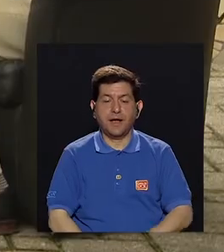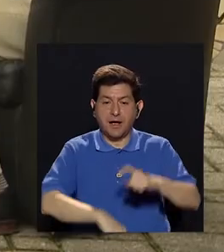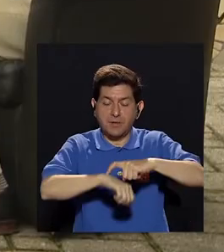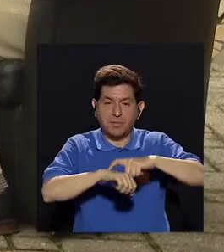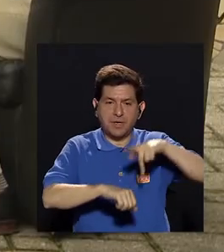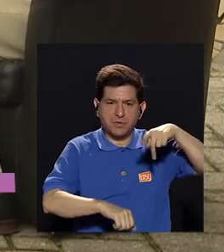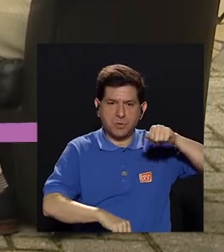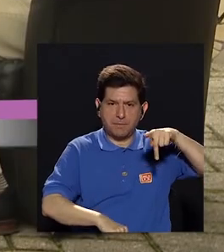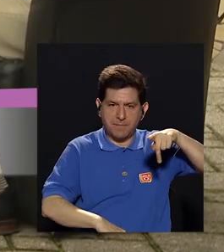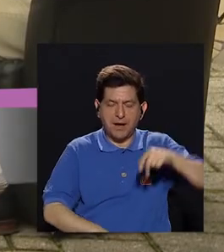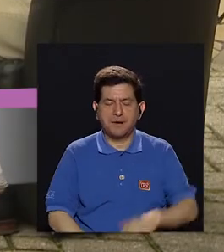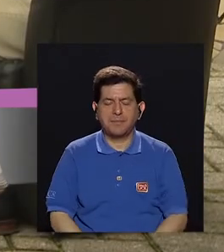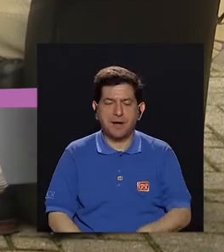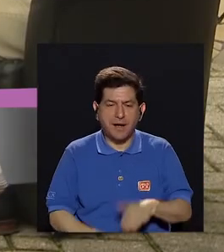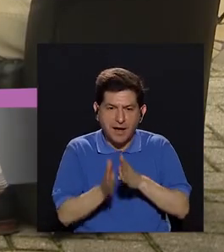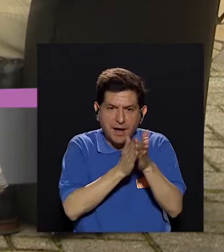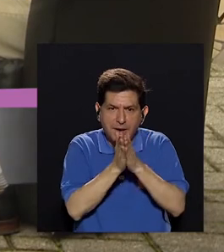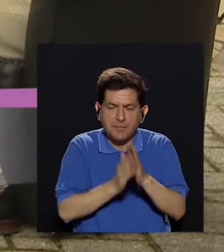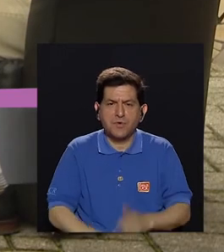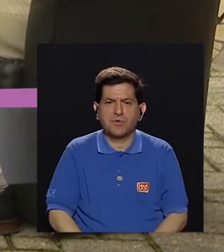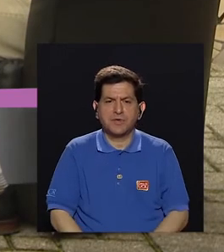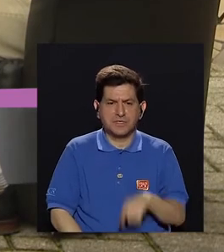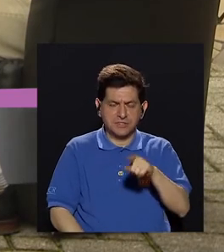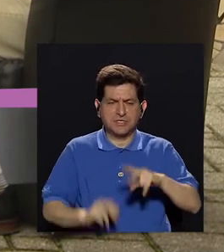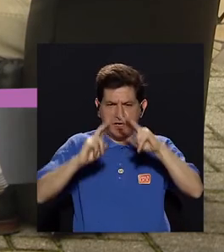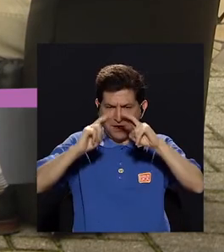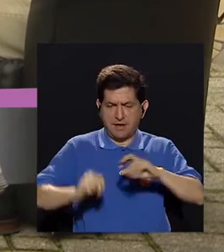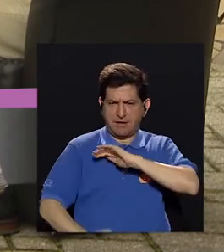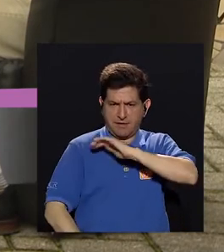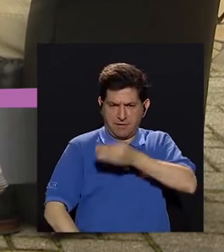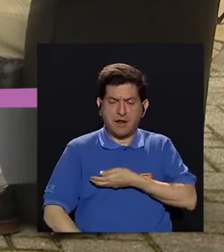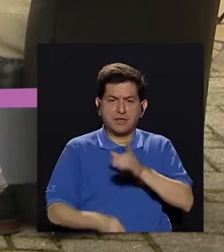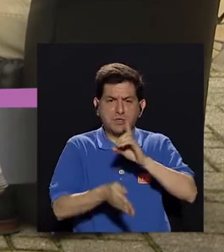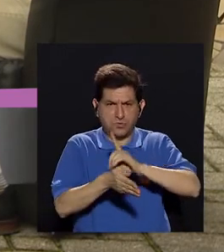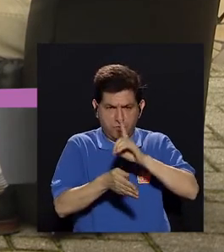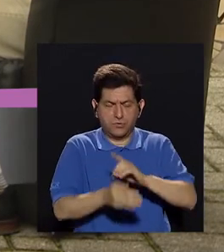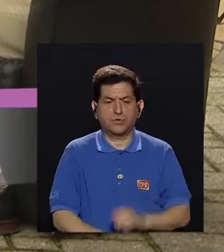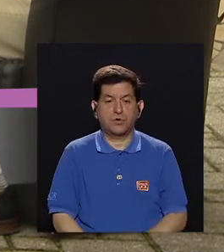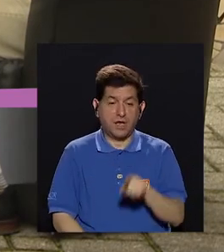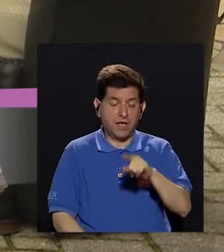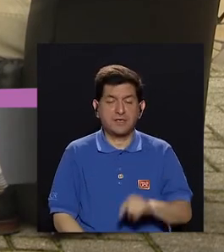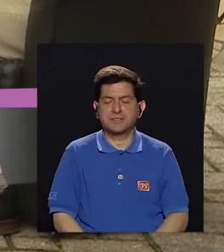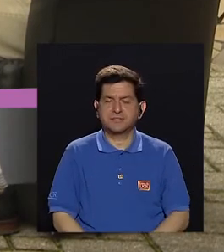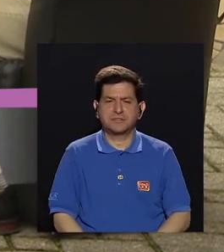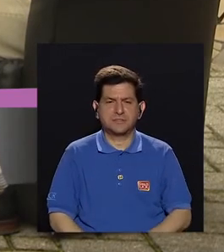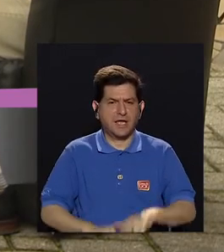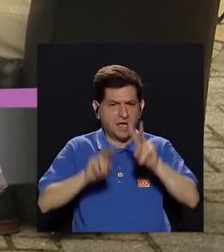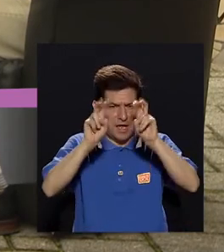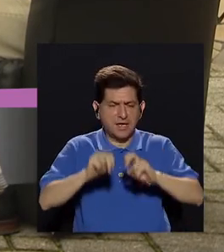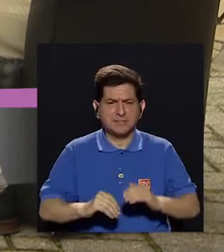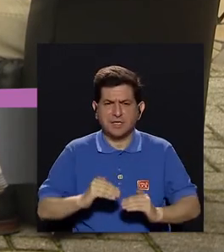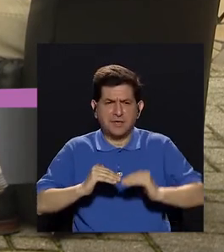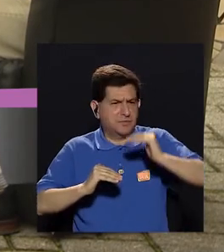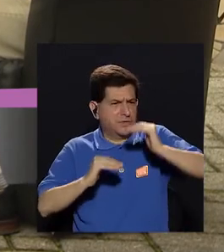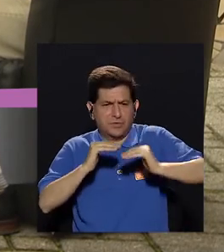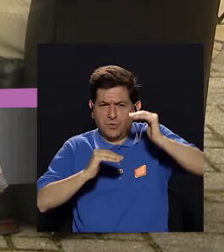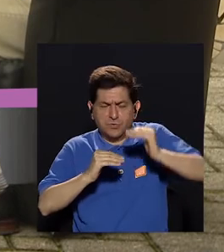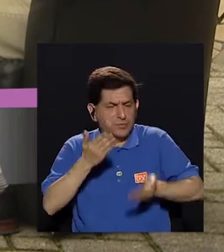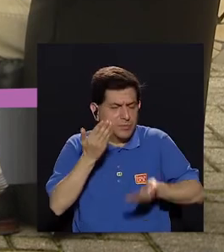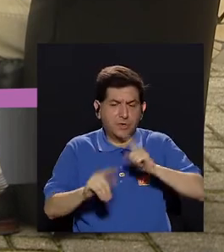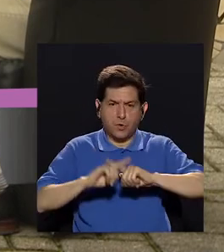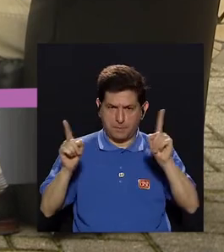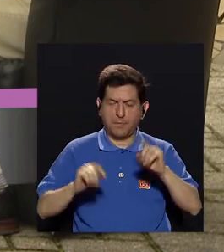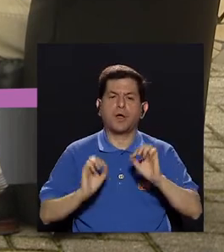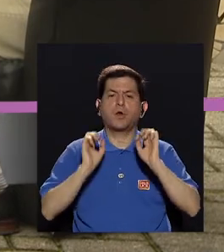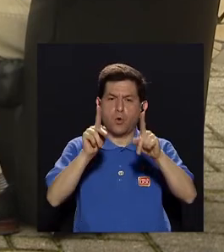espacio Papanicolaou debe aprovecharse para hacer examen de mama por un médico, que si bien no es un examen altamente sensible para diagnóstico de cáncer de